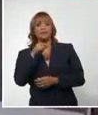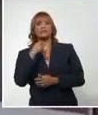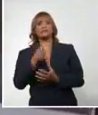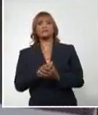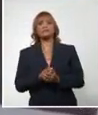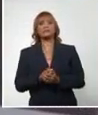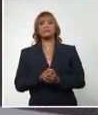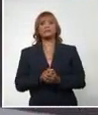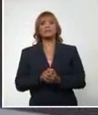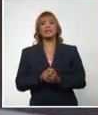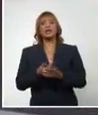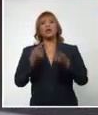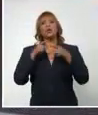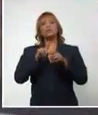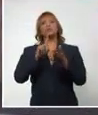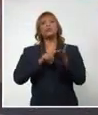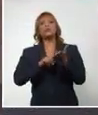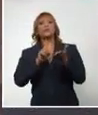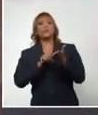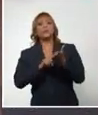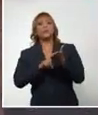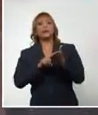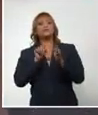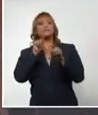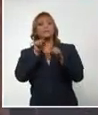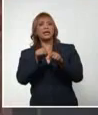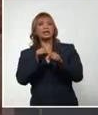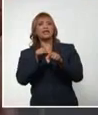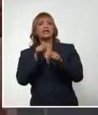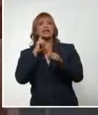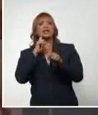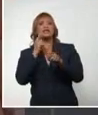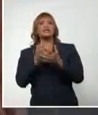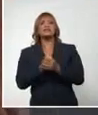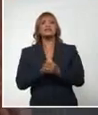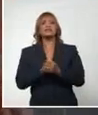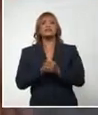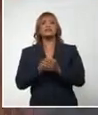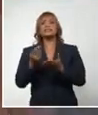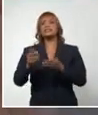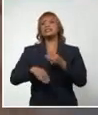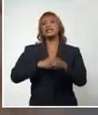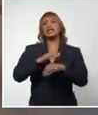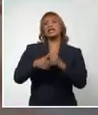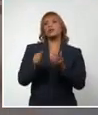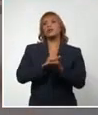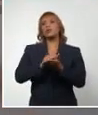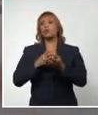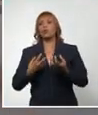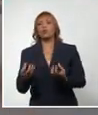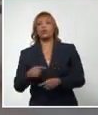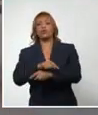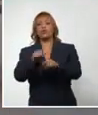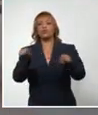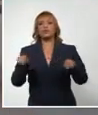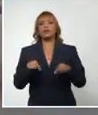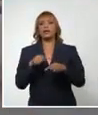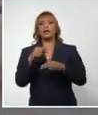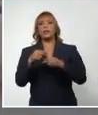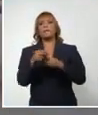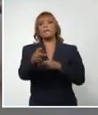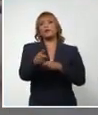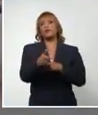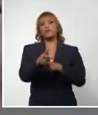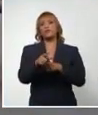padre designado allí cadoro Custodio de aquellos grandes terrenos próximos a la Siena